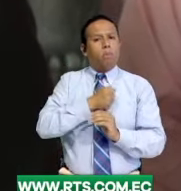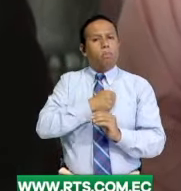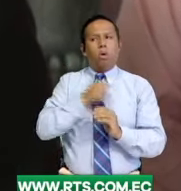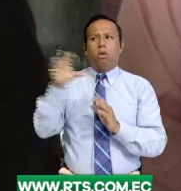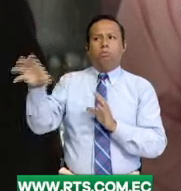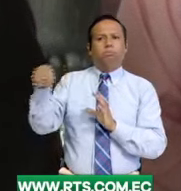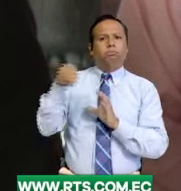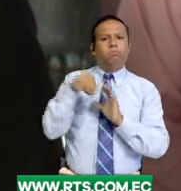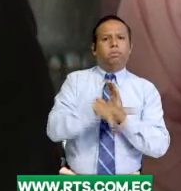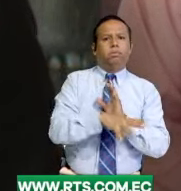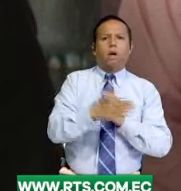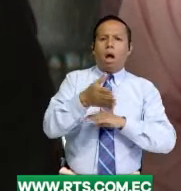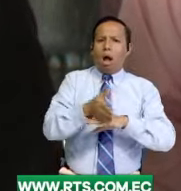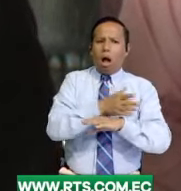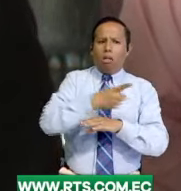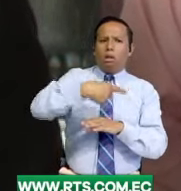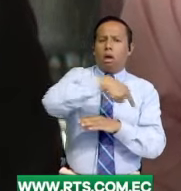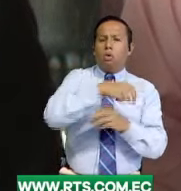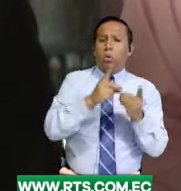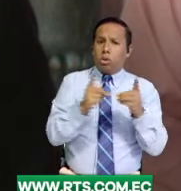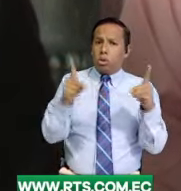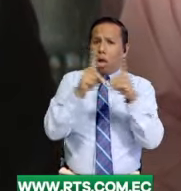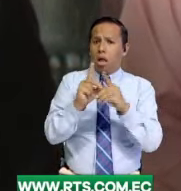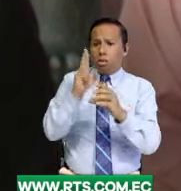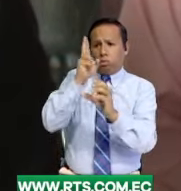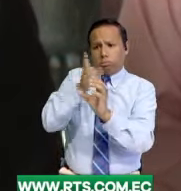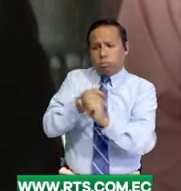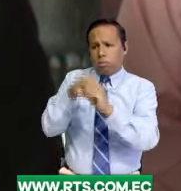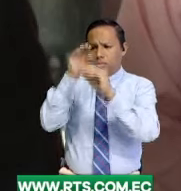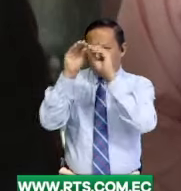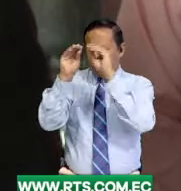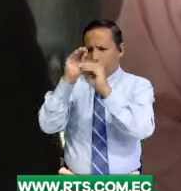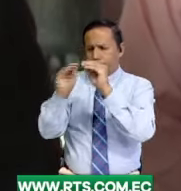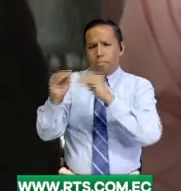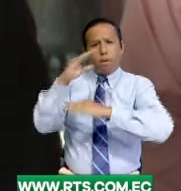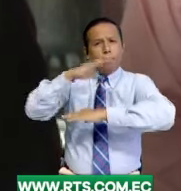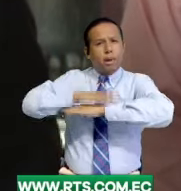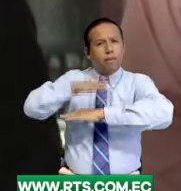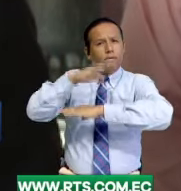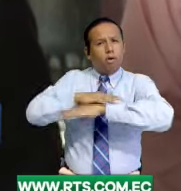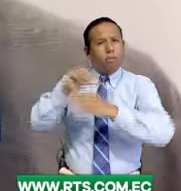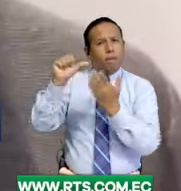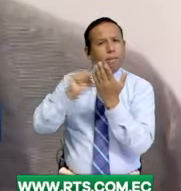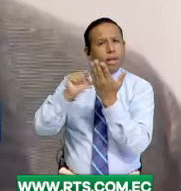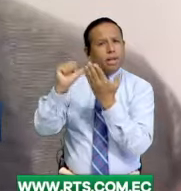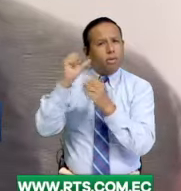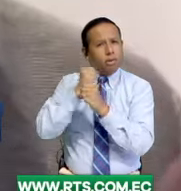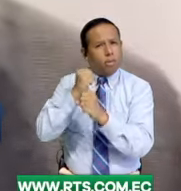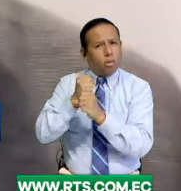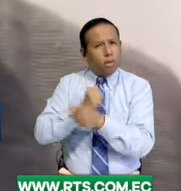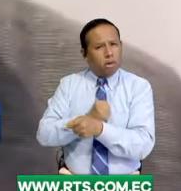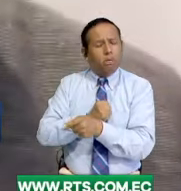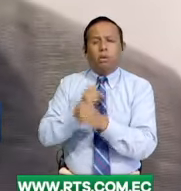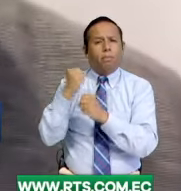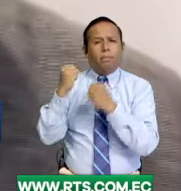con su base de datos en la plataforma del Ministerio de Transporte Terrestre. La base es